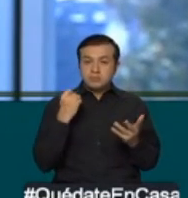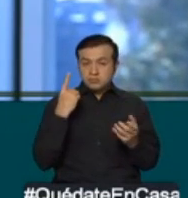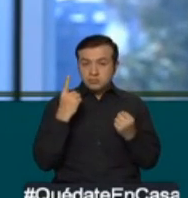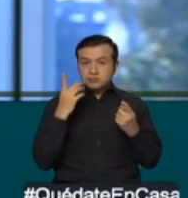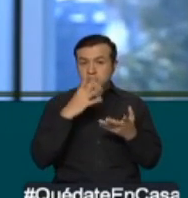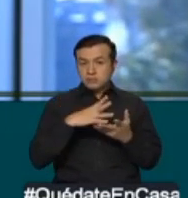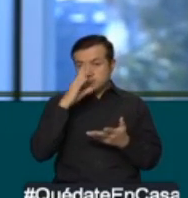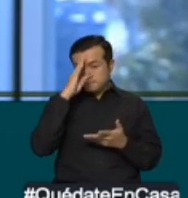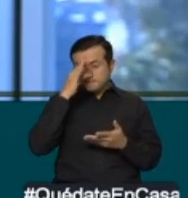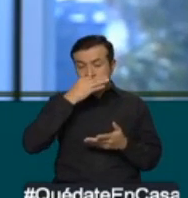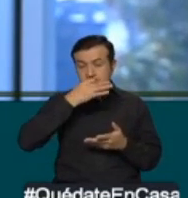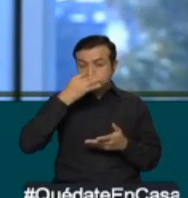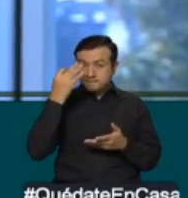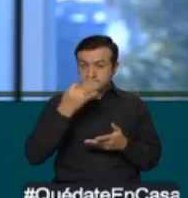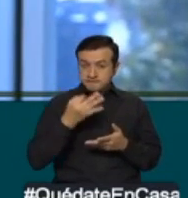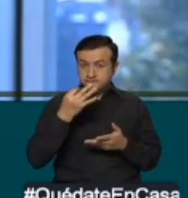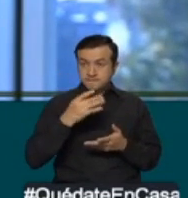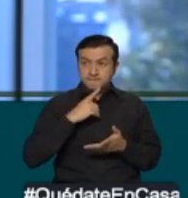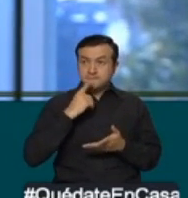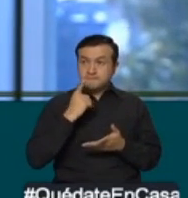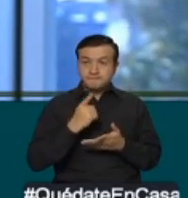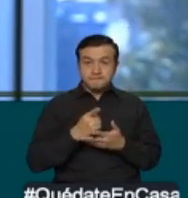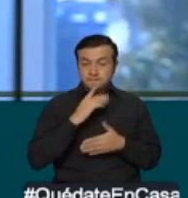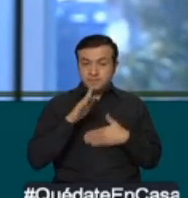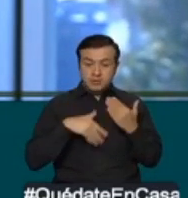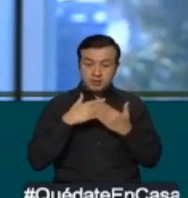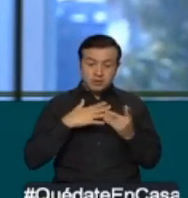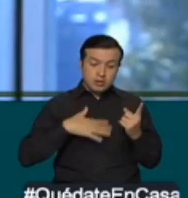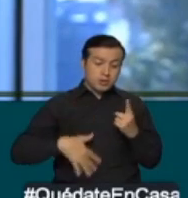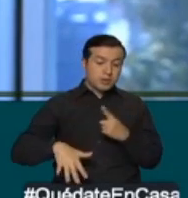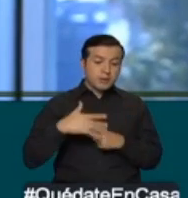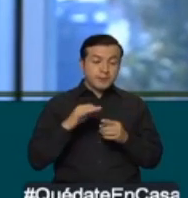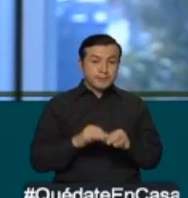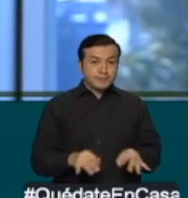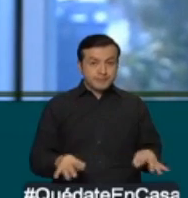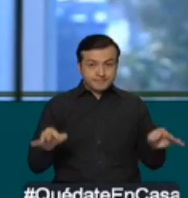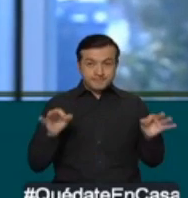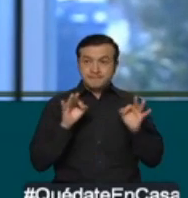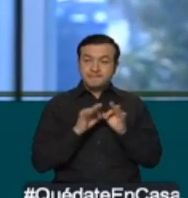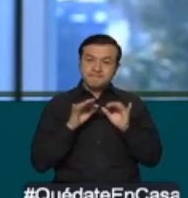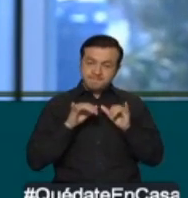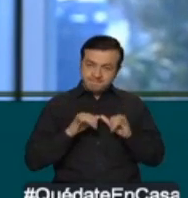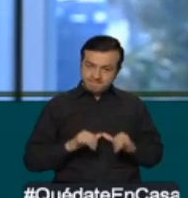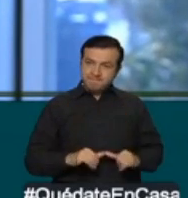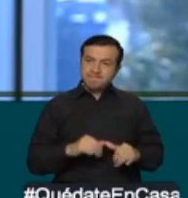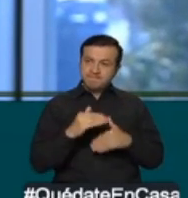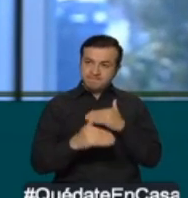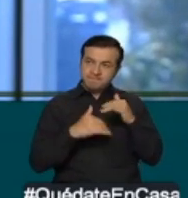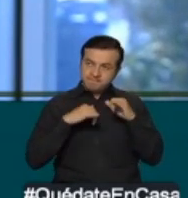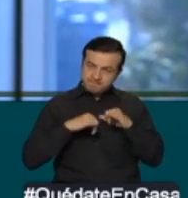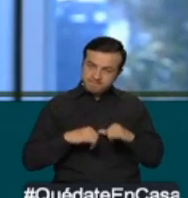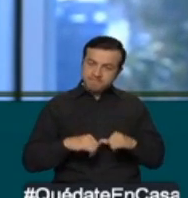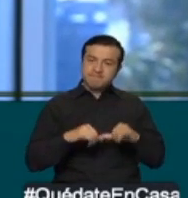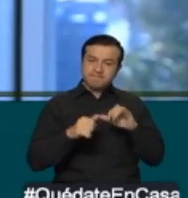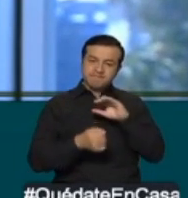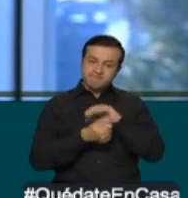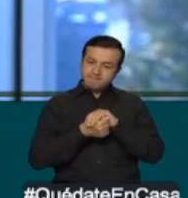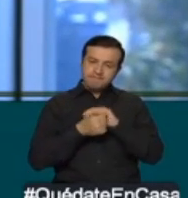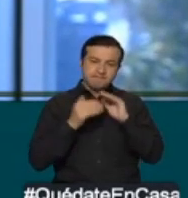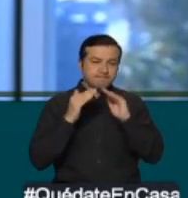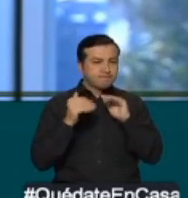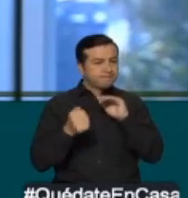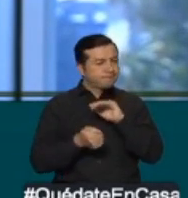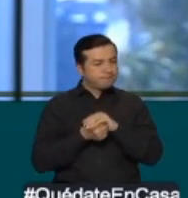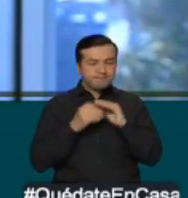duda lecciones aprendidas pero en todo este contexto lo importante es seguir manteniéndonos en aislamiento